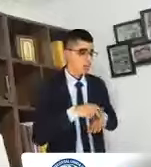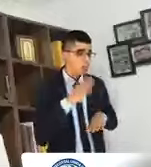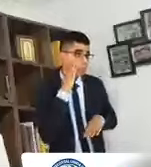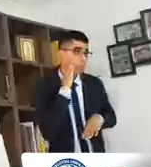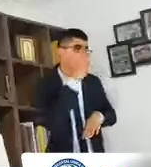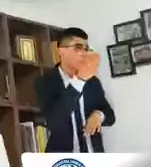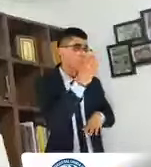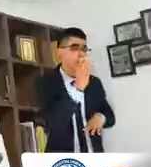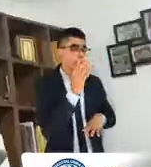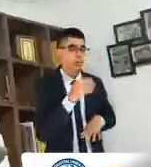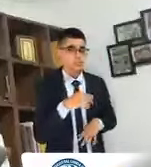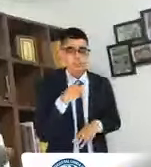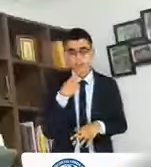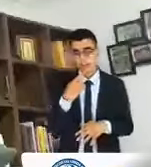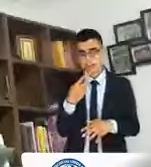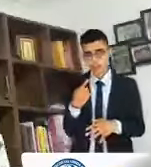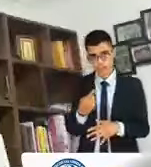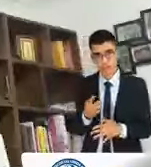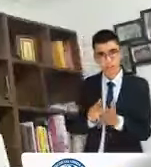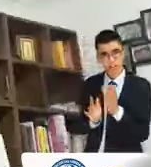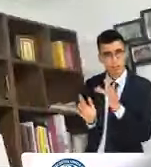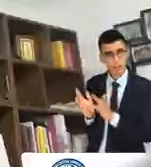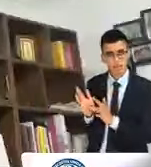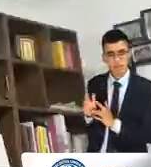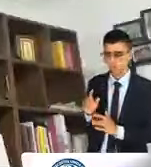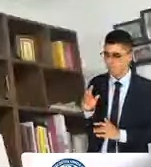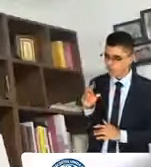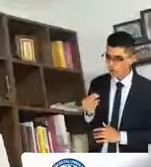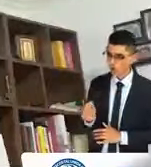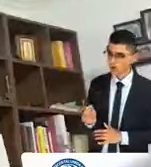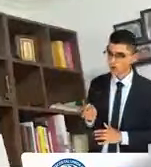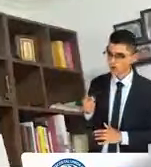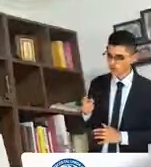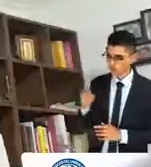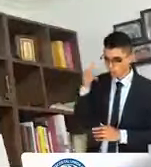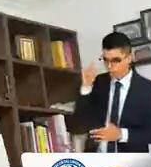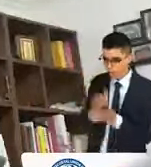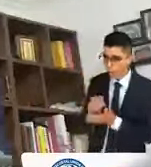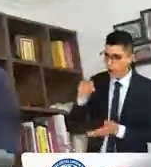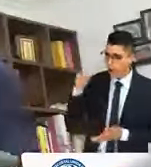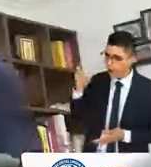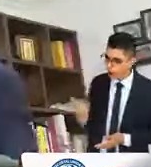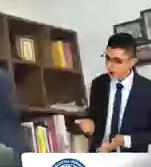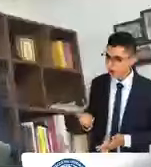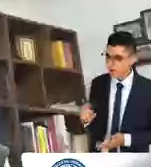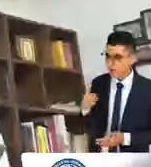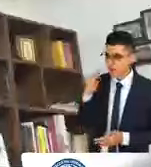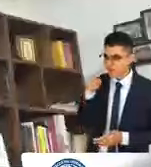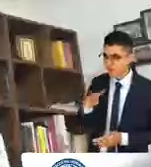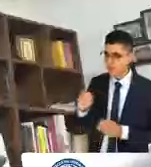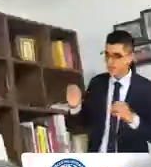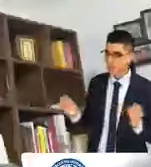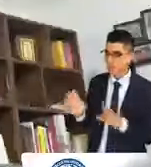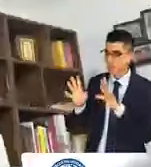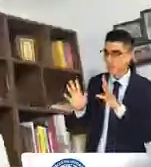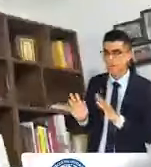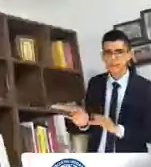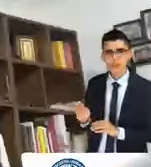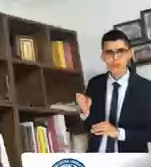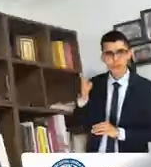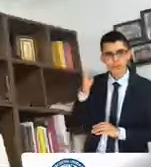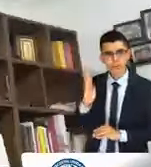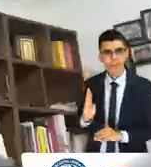Si tú crees ahora, verás la gloria de Dios. Y Jesús fue donde tenía el muerto, tenía 4 días de